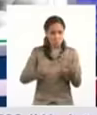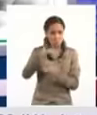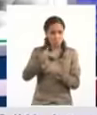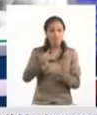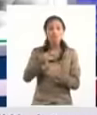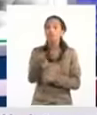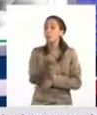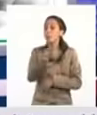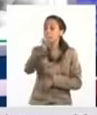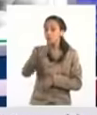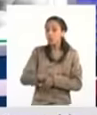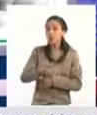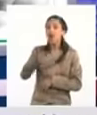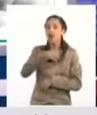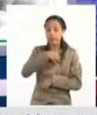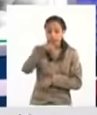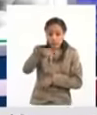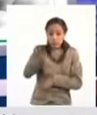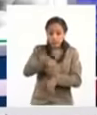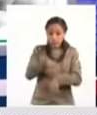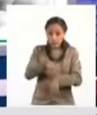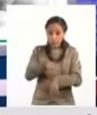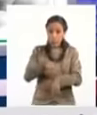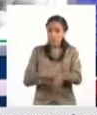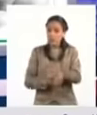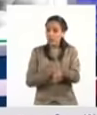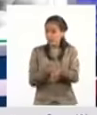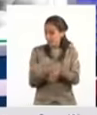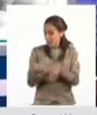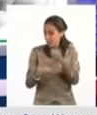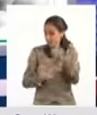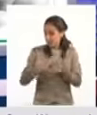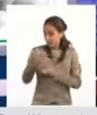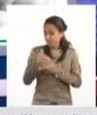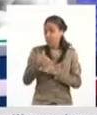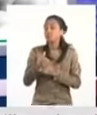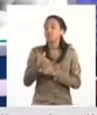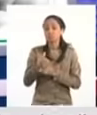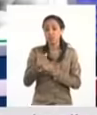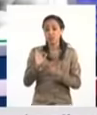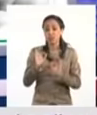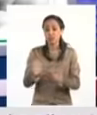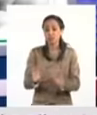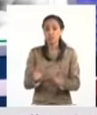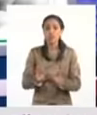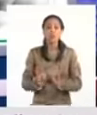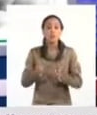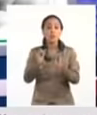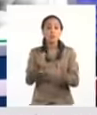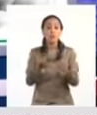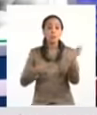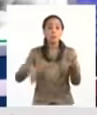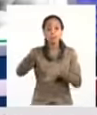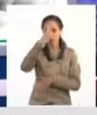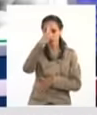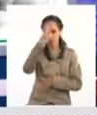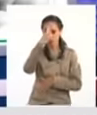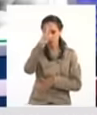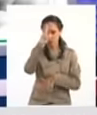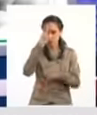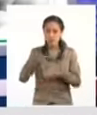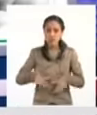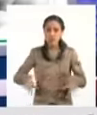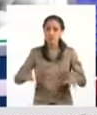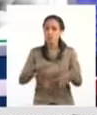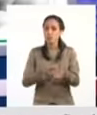la estadística presentada hoy como parte del parte habitual del Ministerio de Salud Pública sobre el escenario epidemiológico en